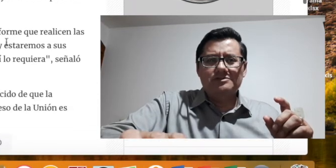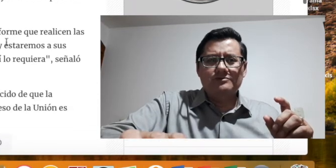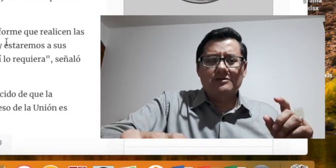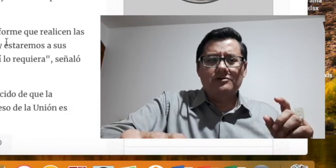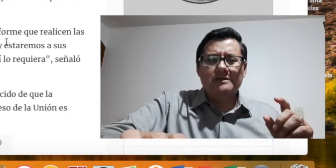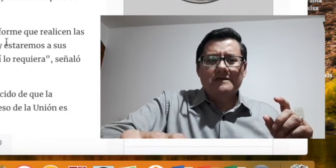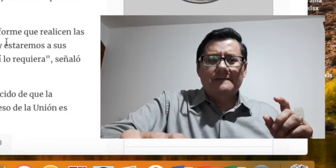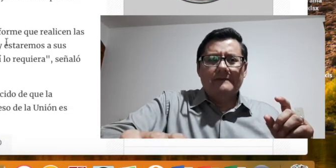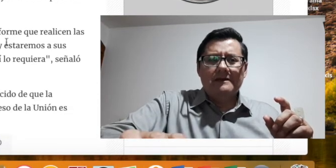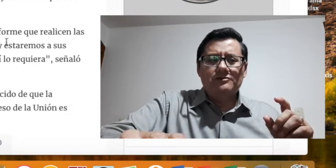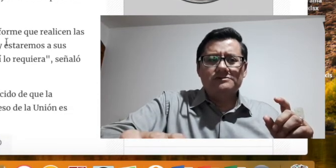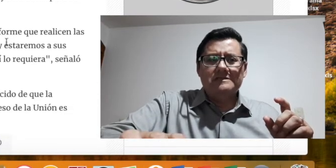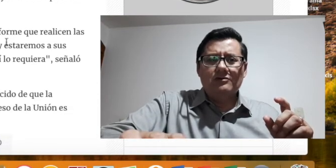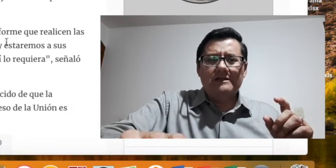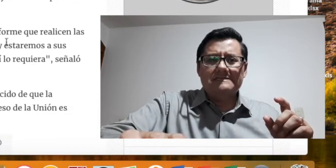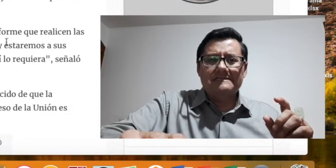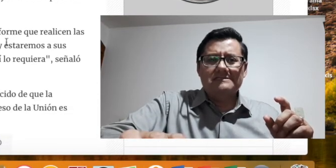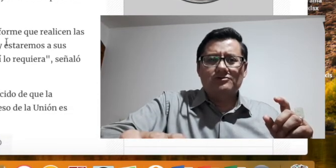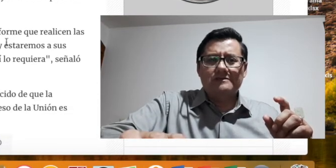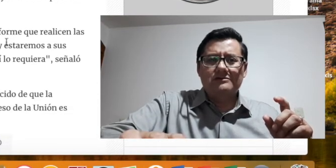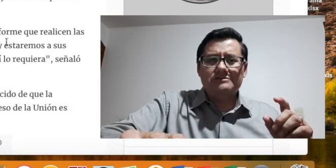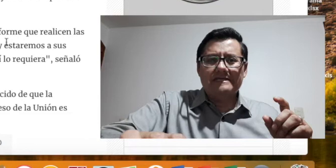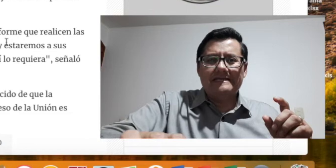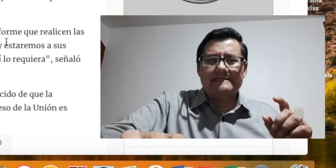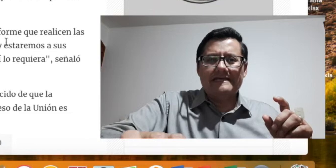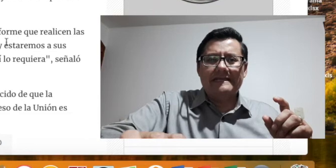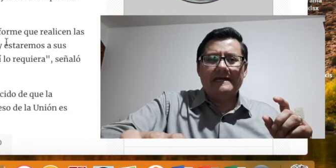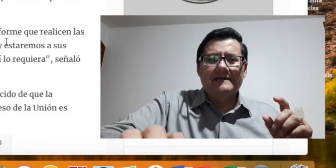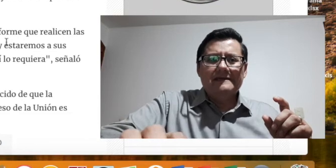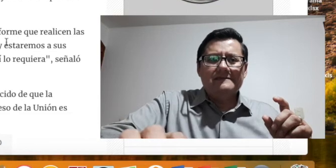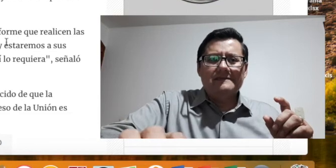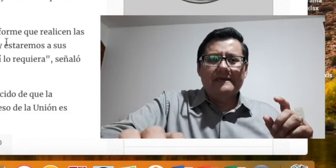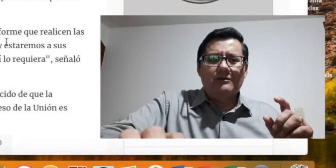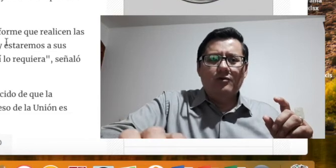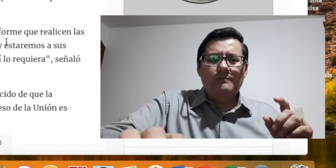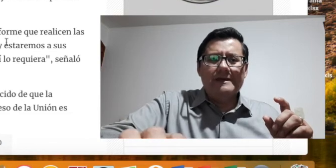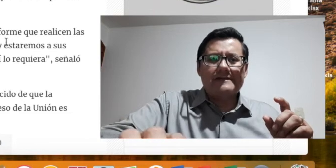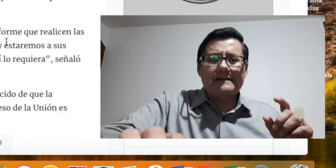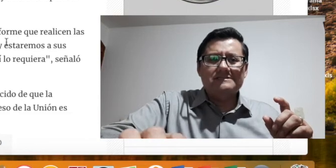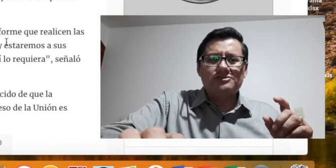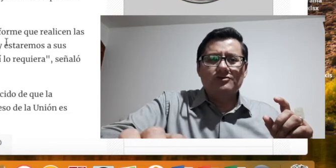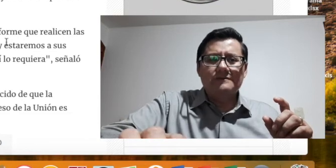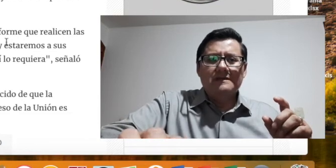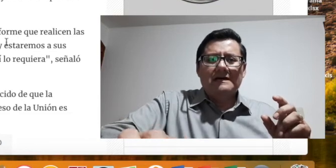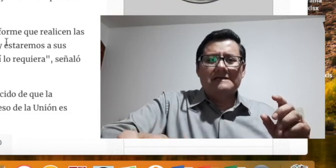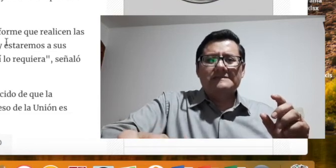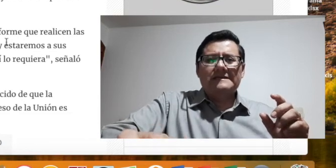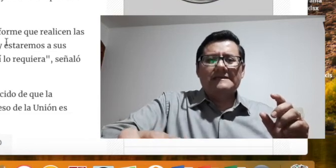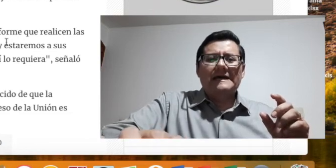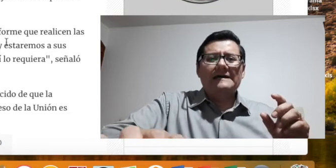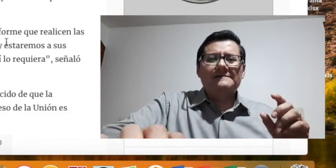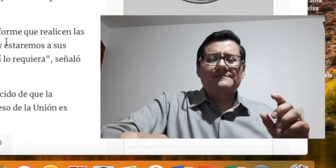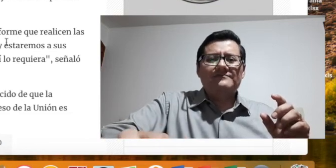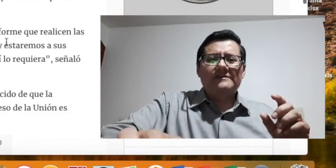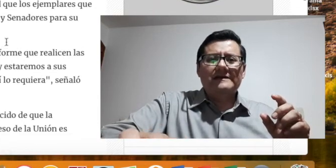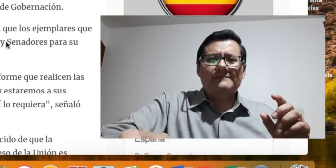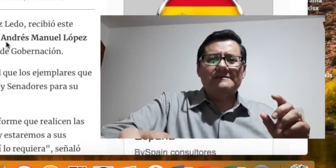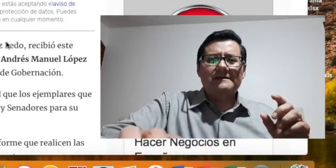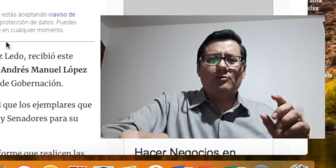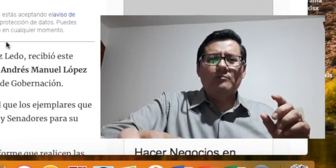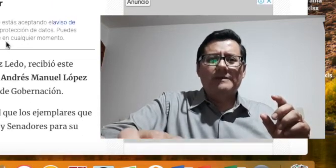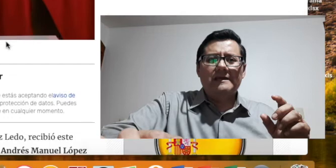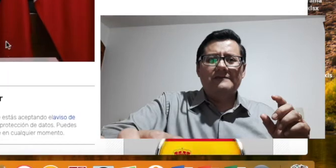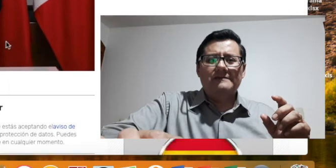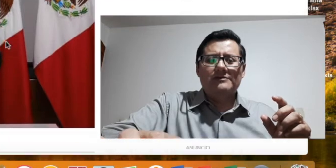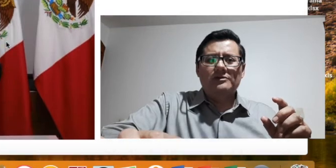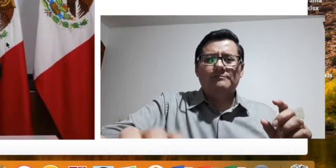Manuel López Obrador de manos de Olga Sánchez Cordero, secretaria de Gobernación. Así que ya